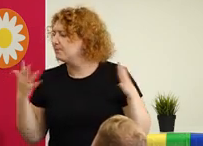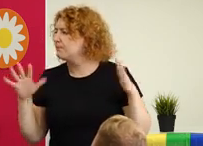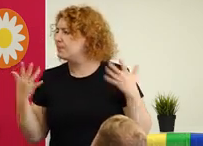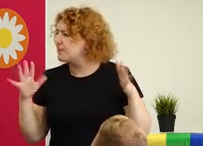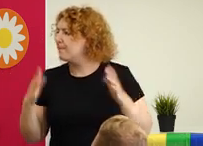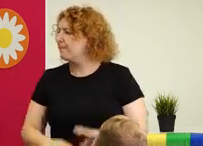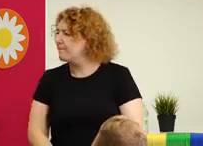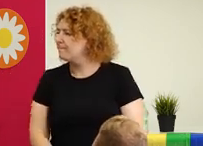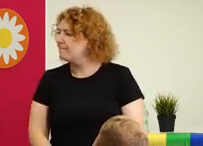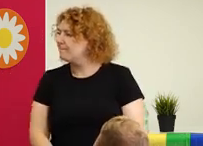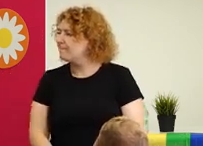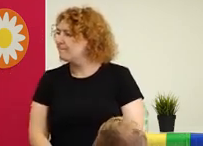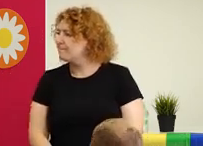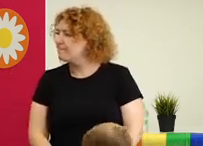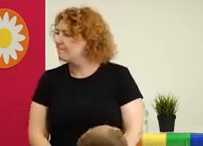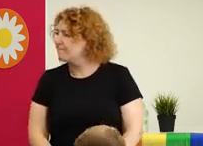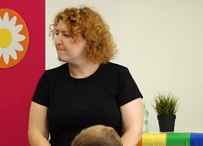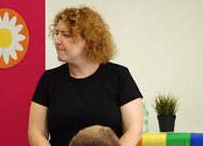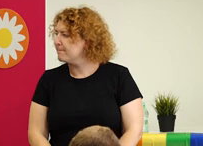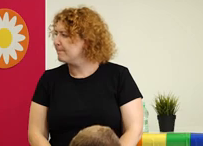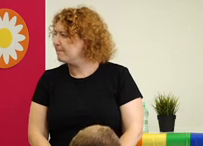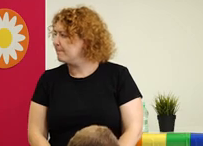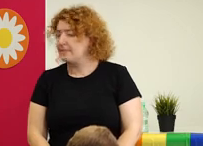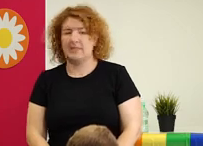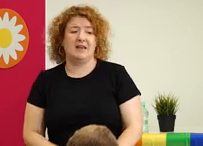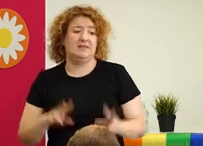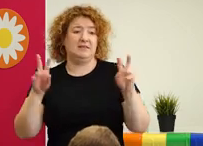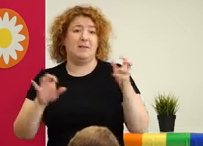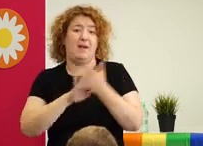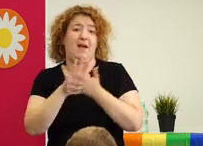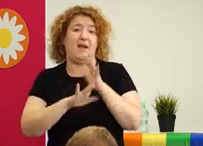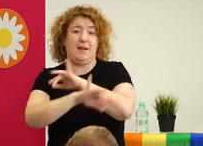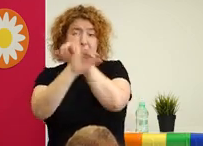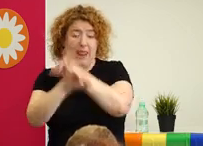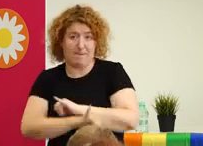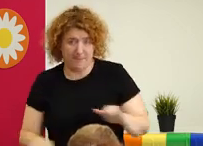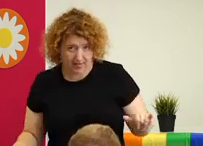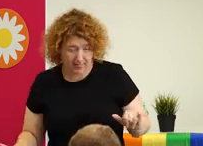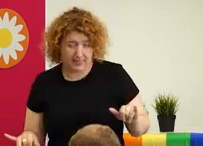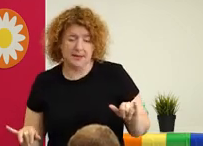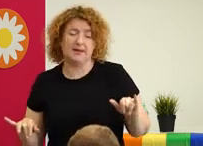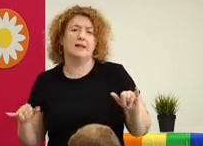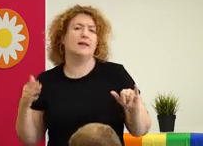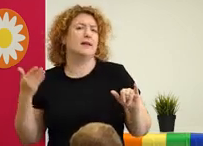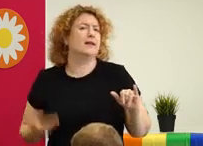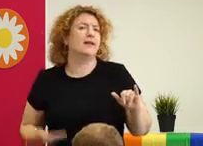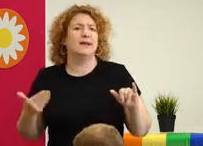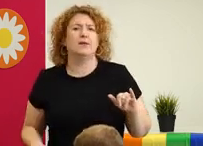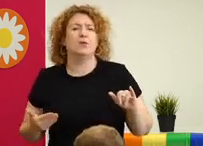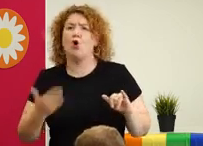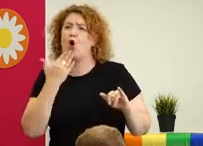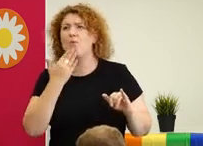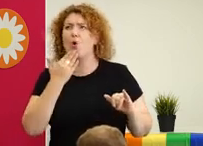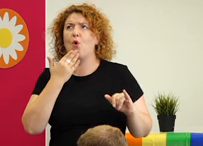Y mire, hablando de la paz, de lo importante de la paz y de lo importante de la paz como